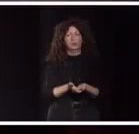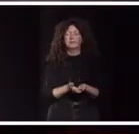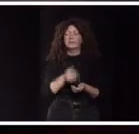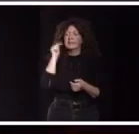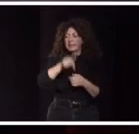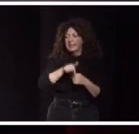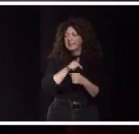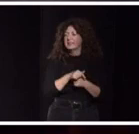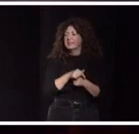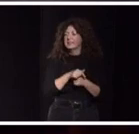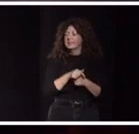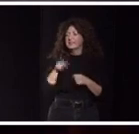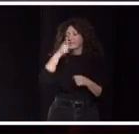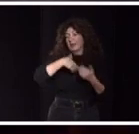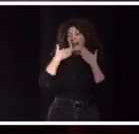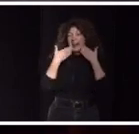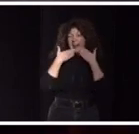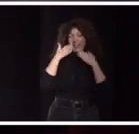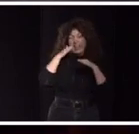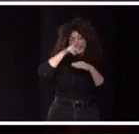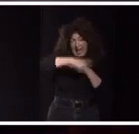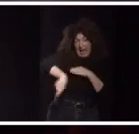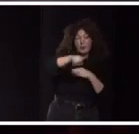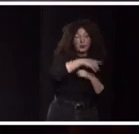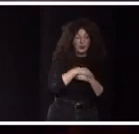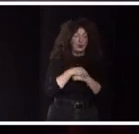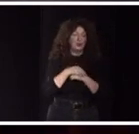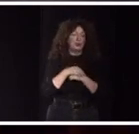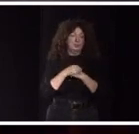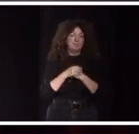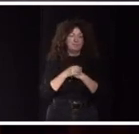a vosotras y gracias a vosotros.